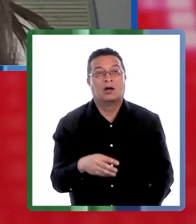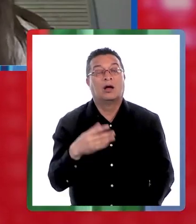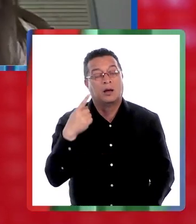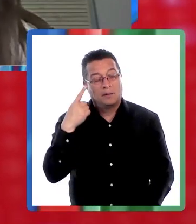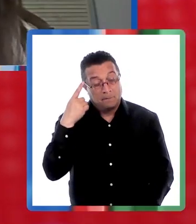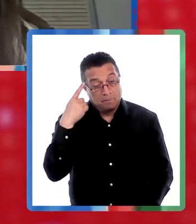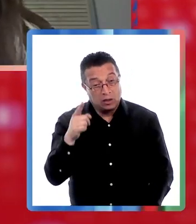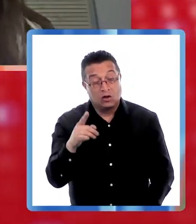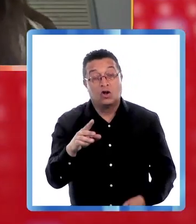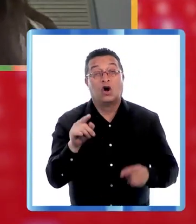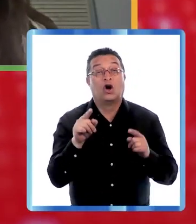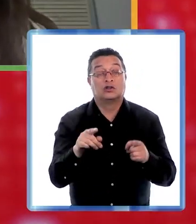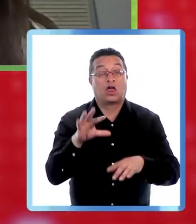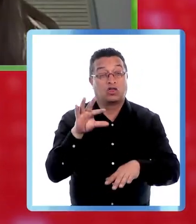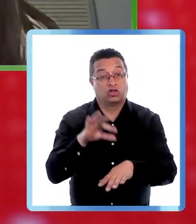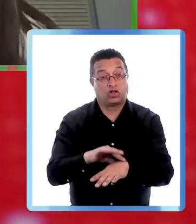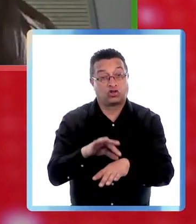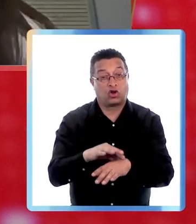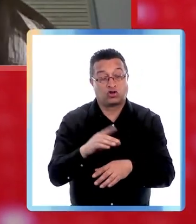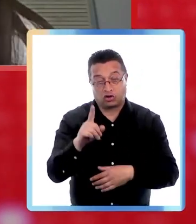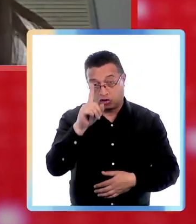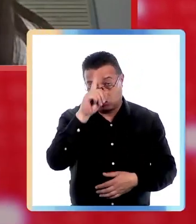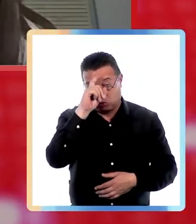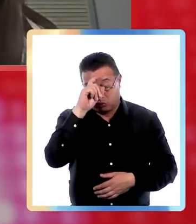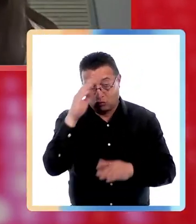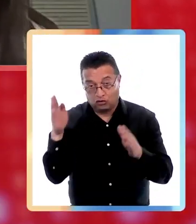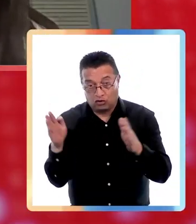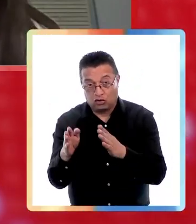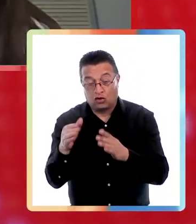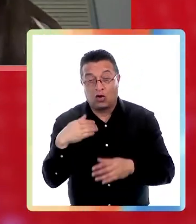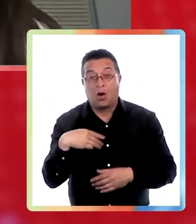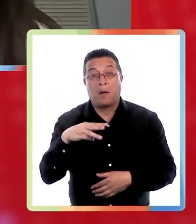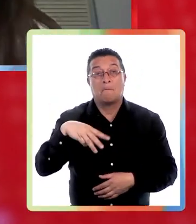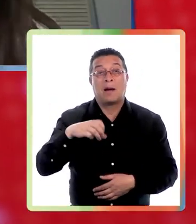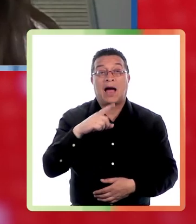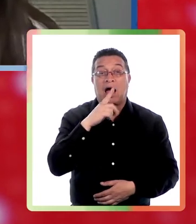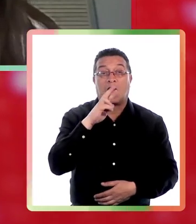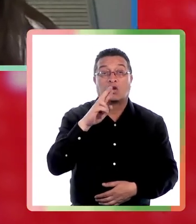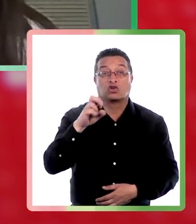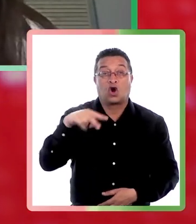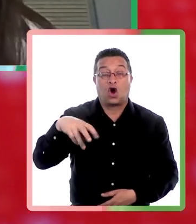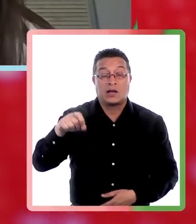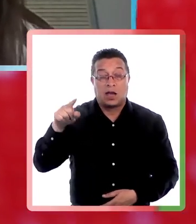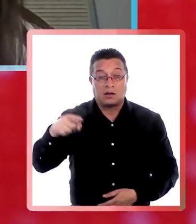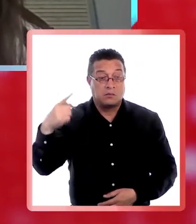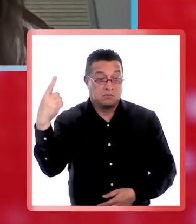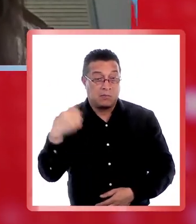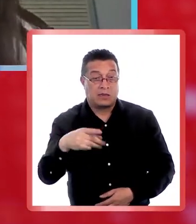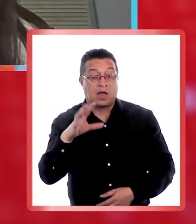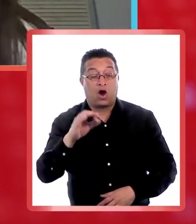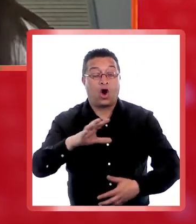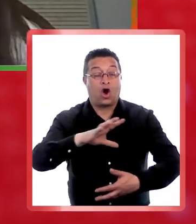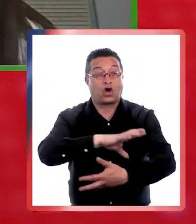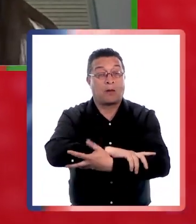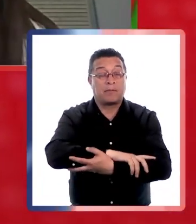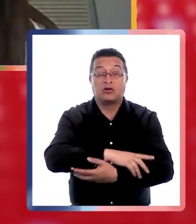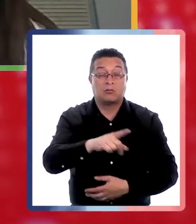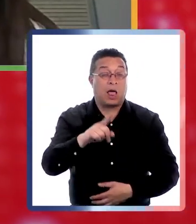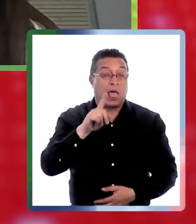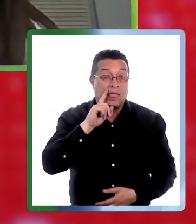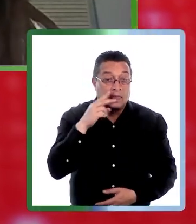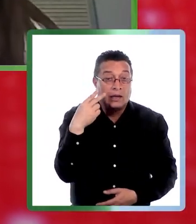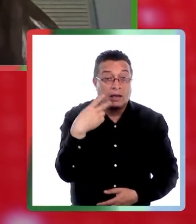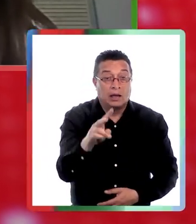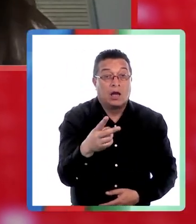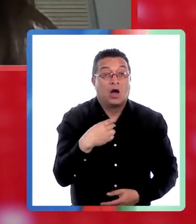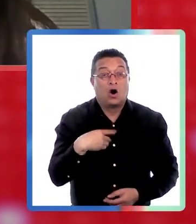a discreción del doctor del consultorio o de la matrona y de los convenios que tenga